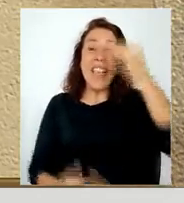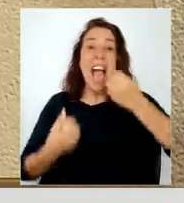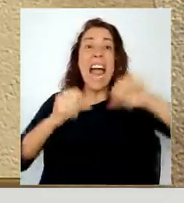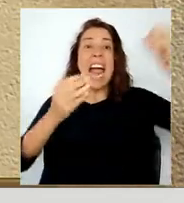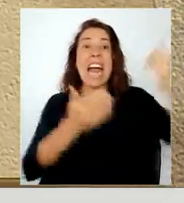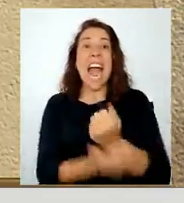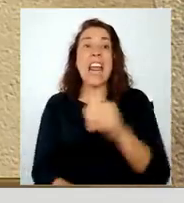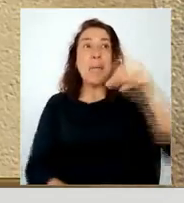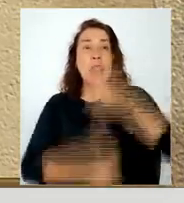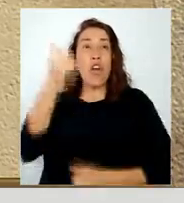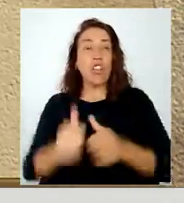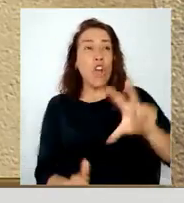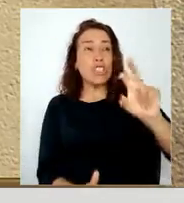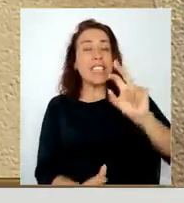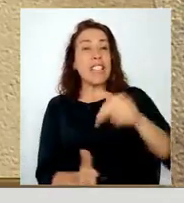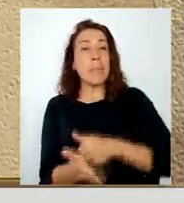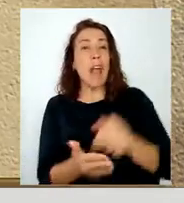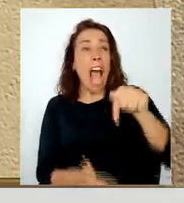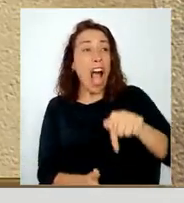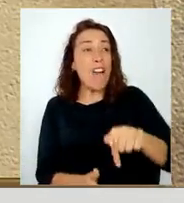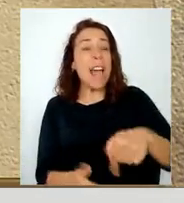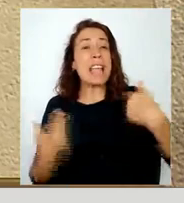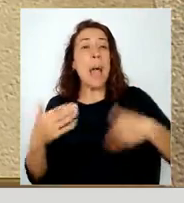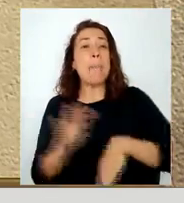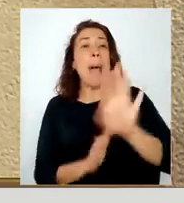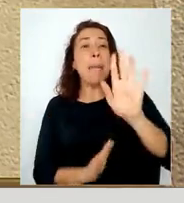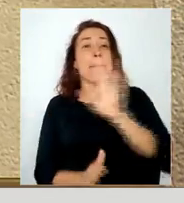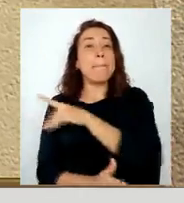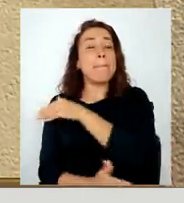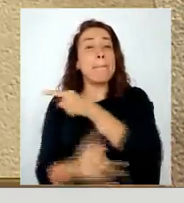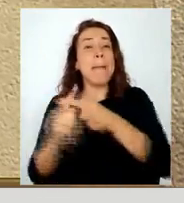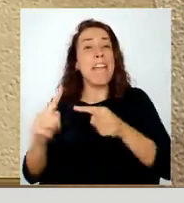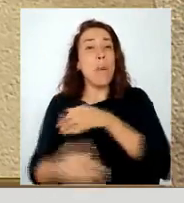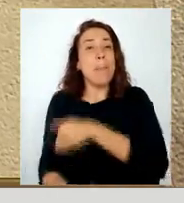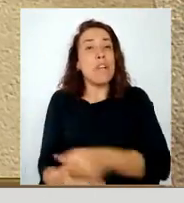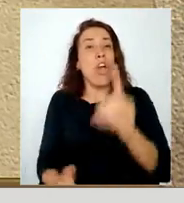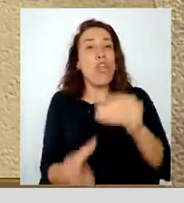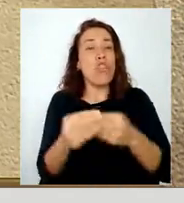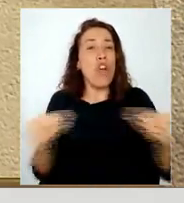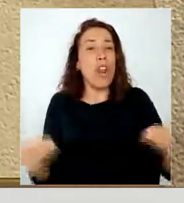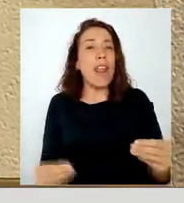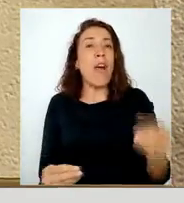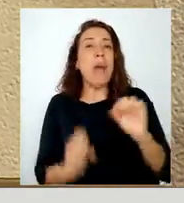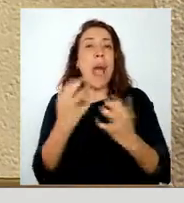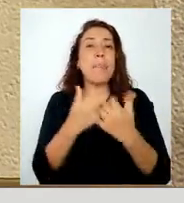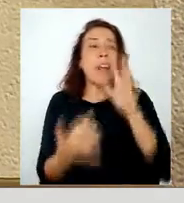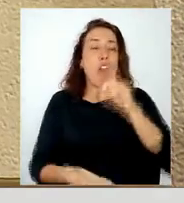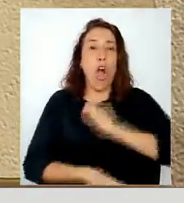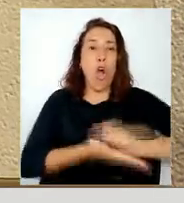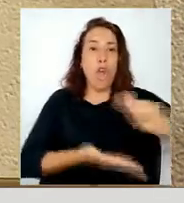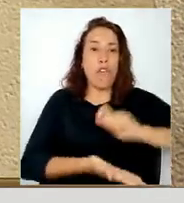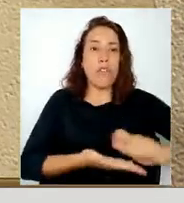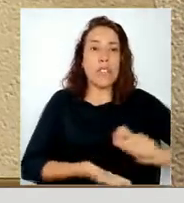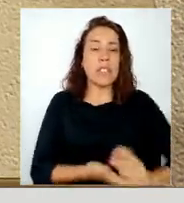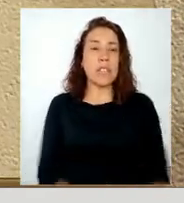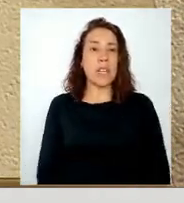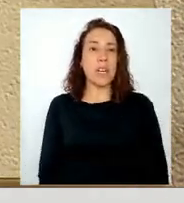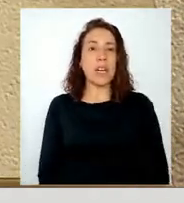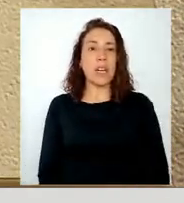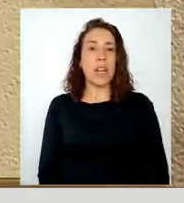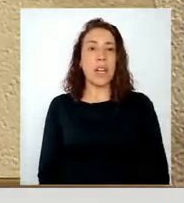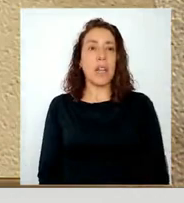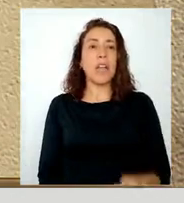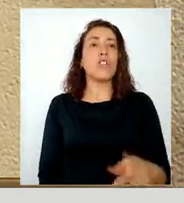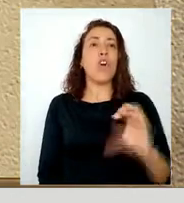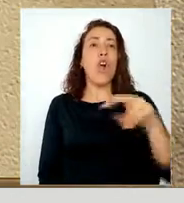tiene más de medio millón de dólares constituye una una consultora que no tiene oficina etcétera eso pasa en la conadi y vamos a seguir